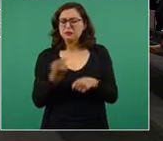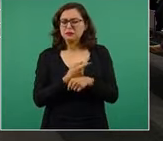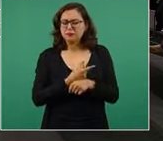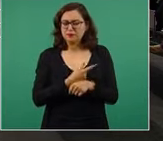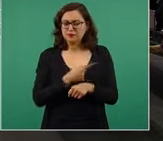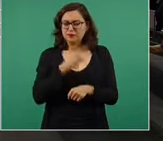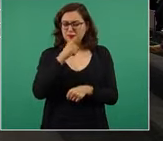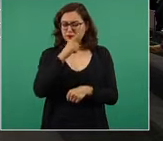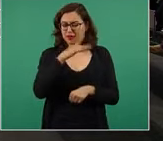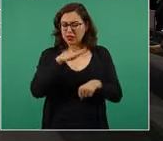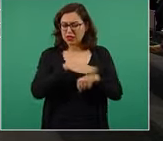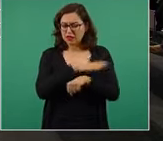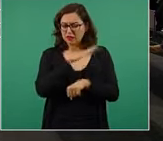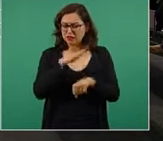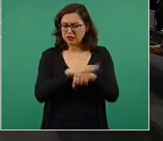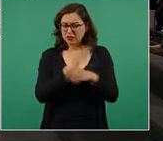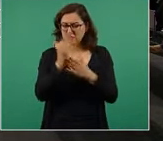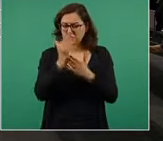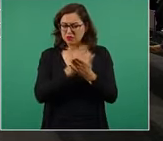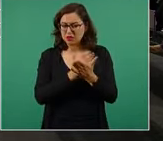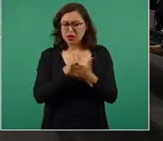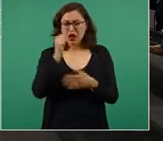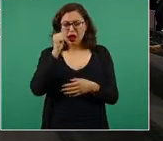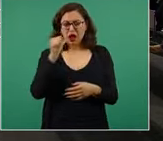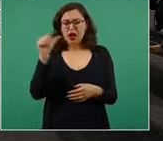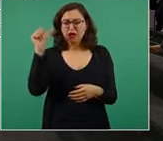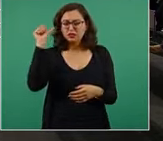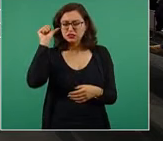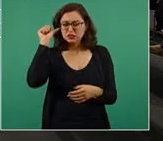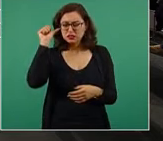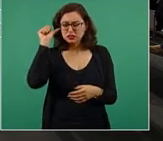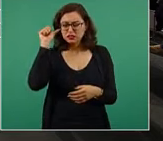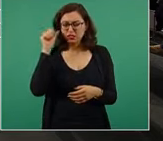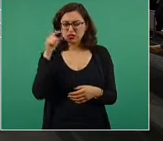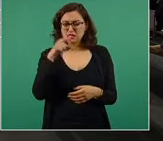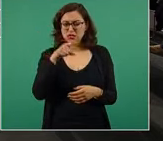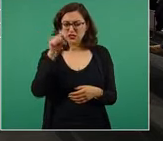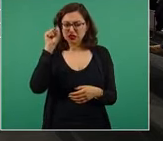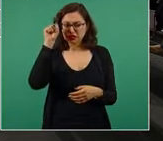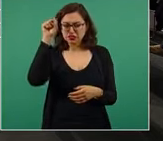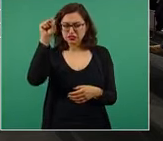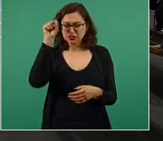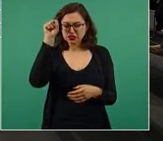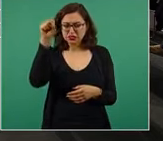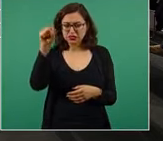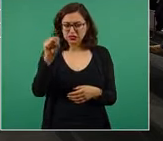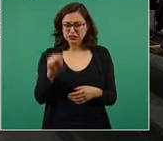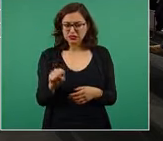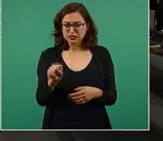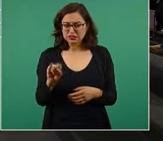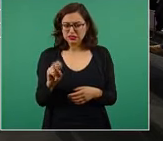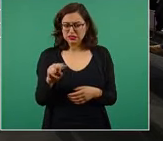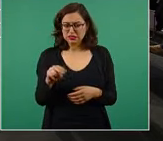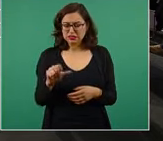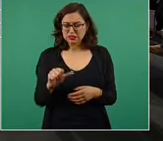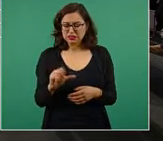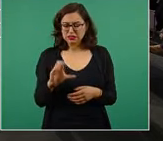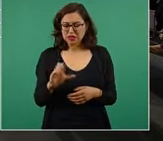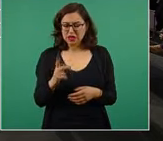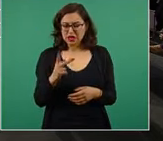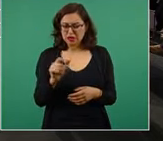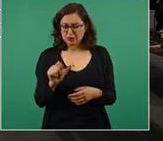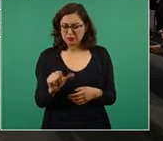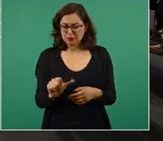estuve entrevistando al secretario del sindicato de SINACTA, que sigue teniendo muchos